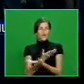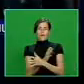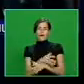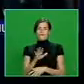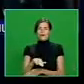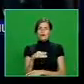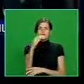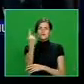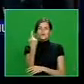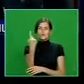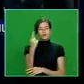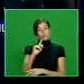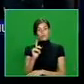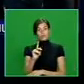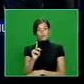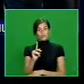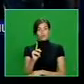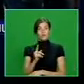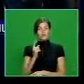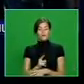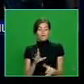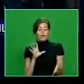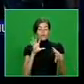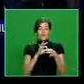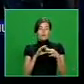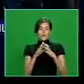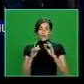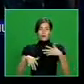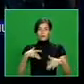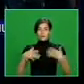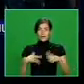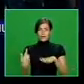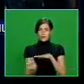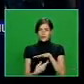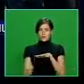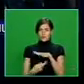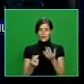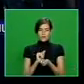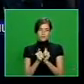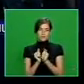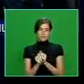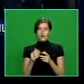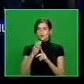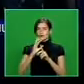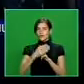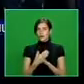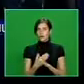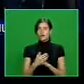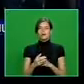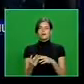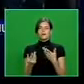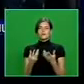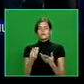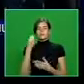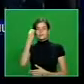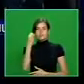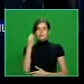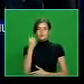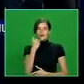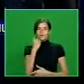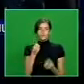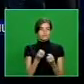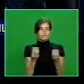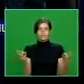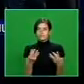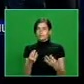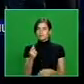más no hay que articular todas las actividades recreacionales deportivas culturales de reflexión una cantidad